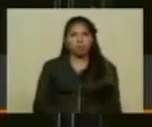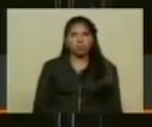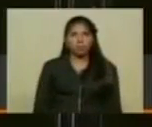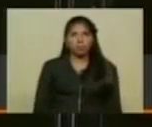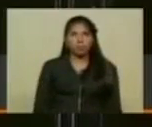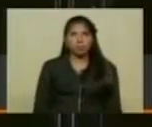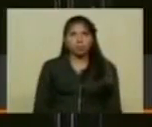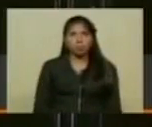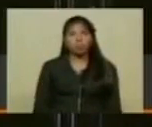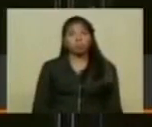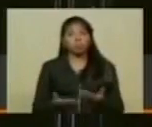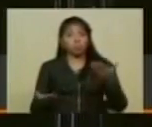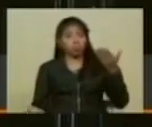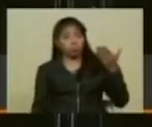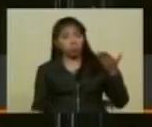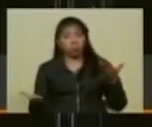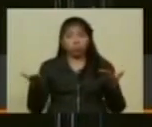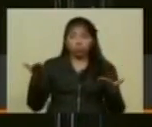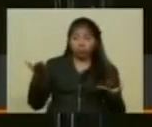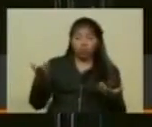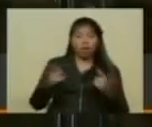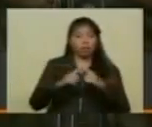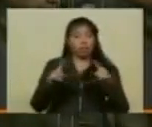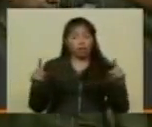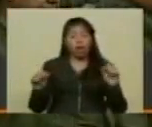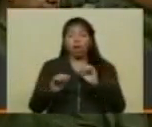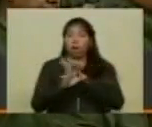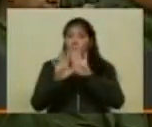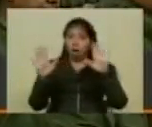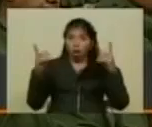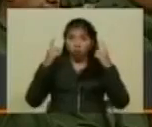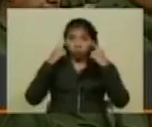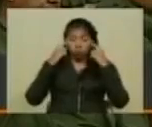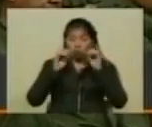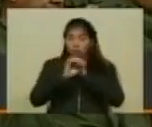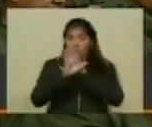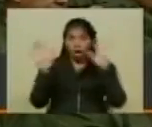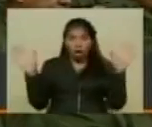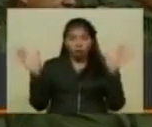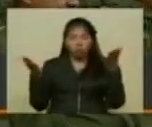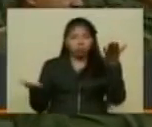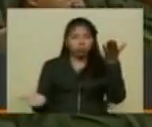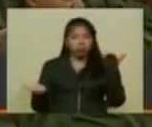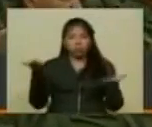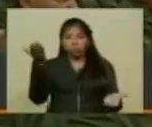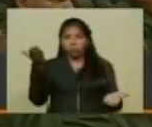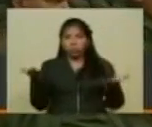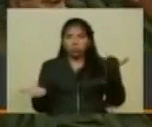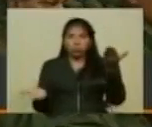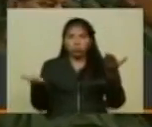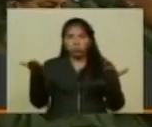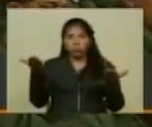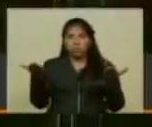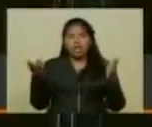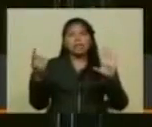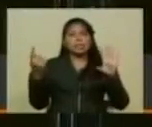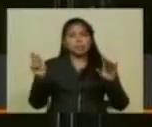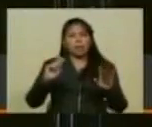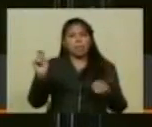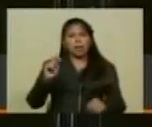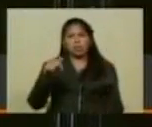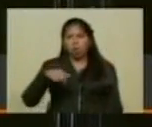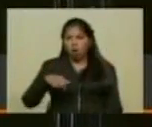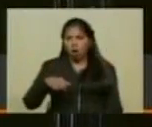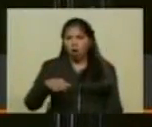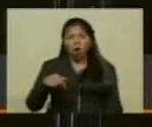Una dicotomía muy clara. Sin lugar a dudas, estaba muy clara hace 6 meses, hoy está más clara